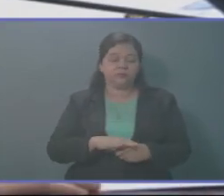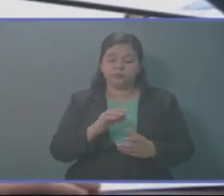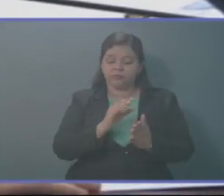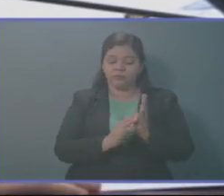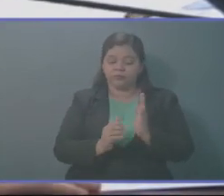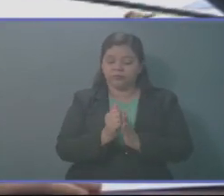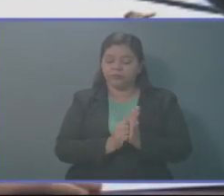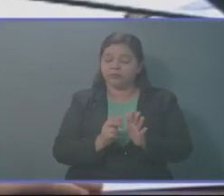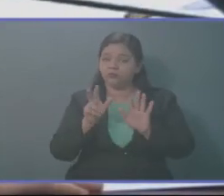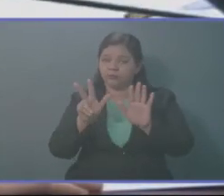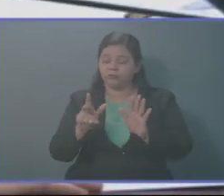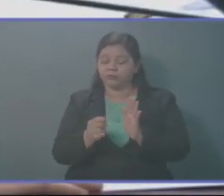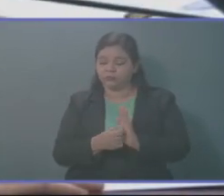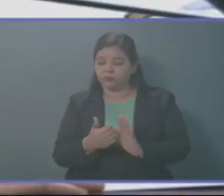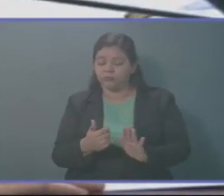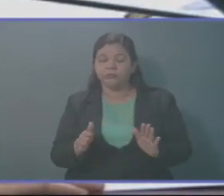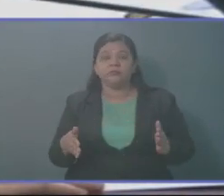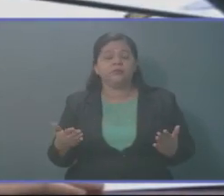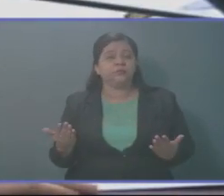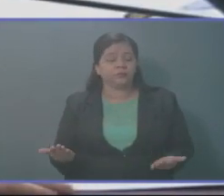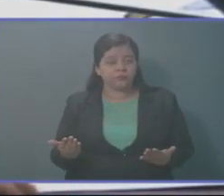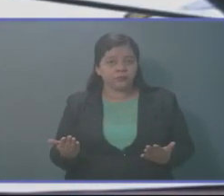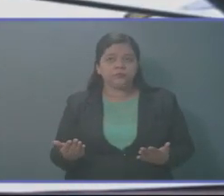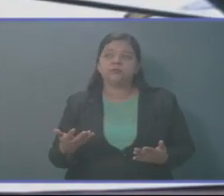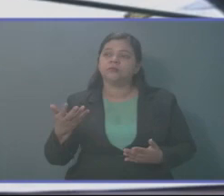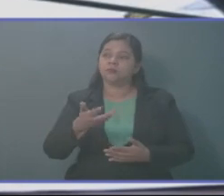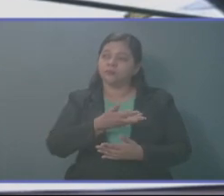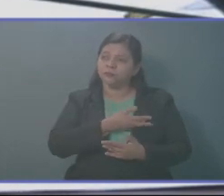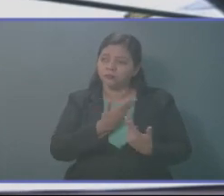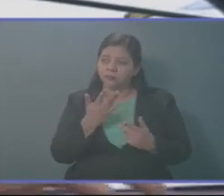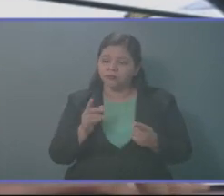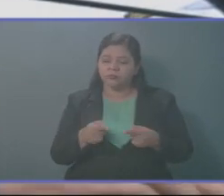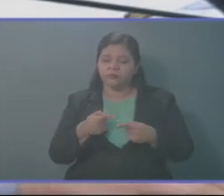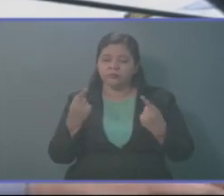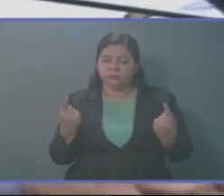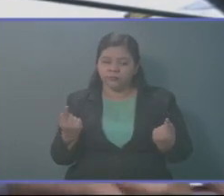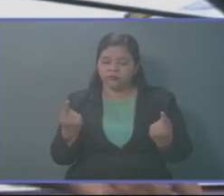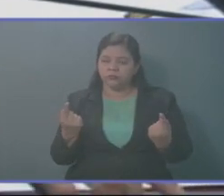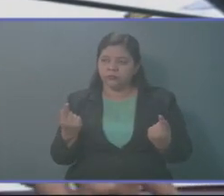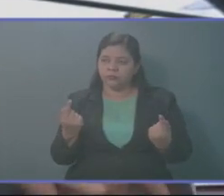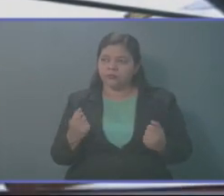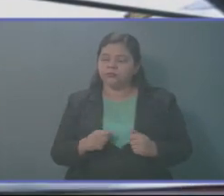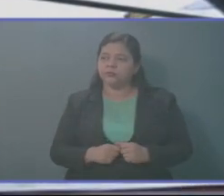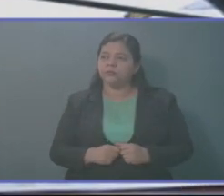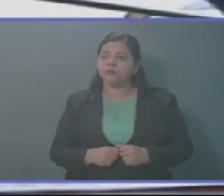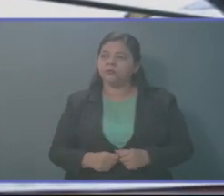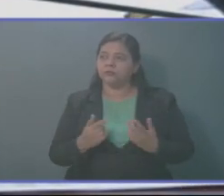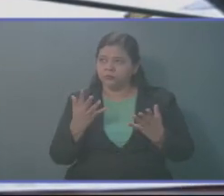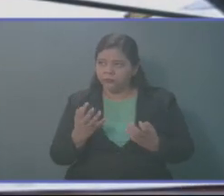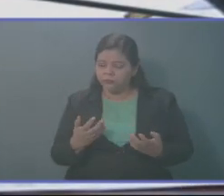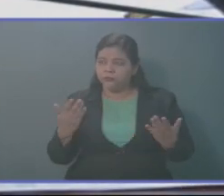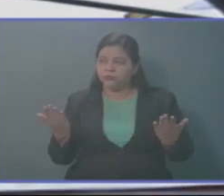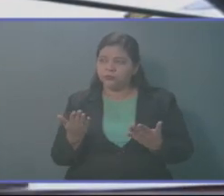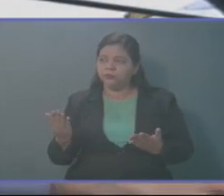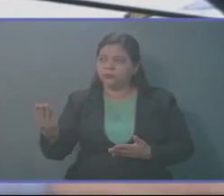el artículo 8, porque entonces estaríamos en contra de hacer que lleguen ingresos a las arcas